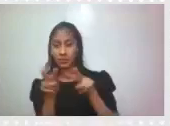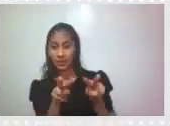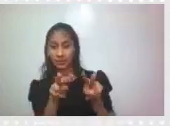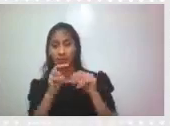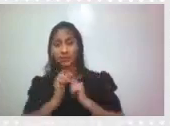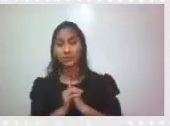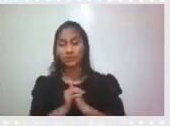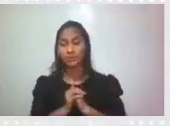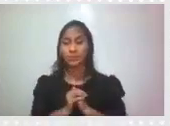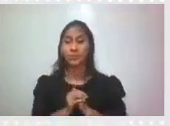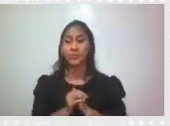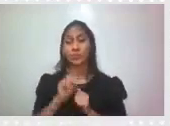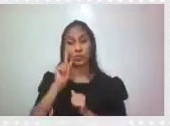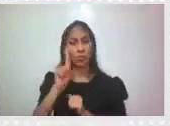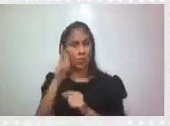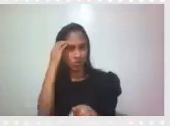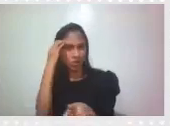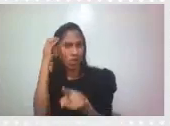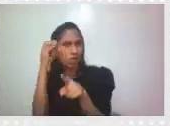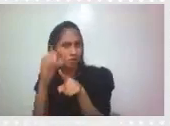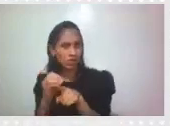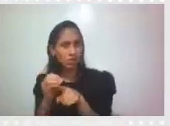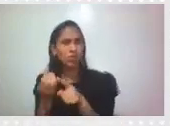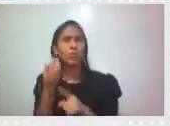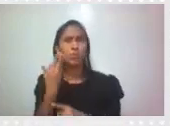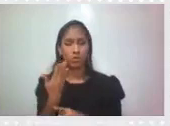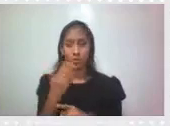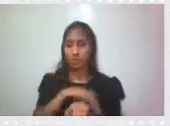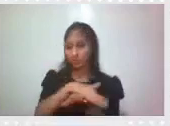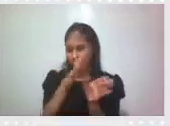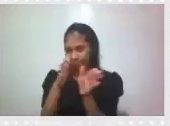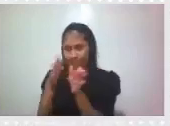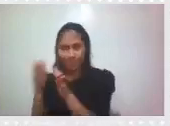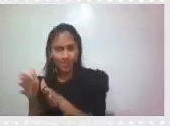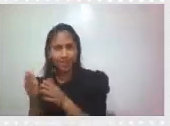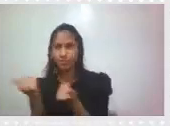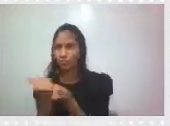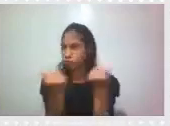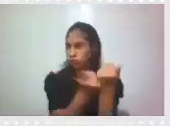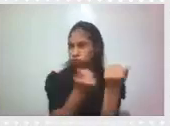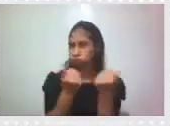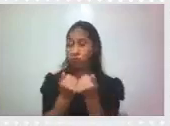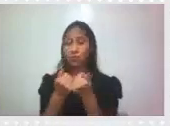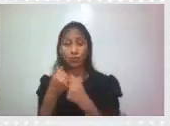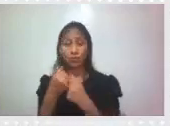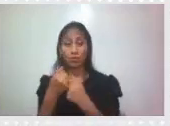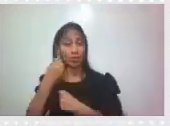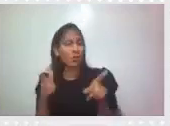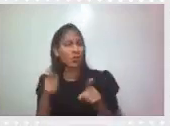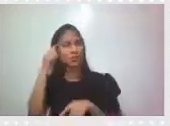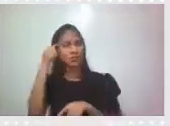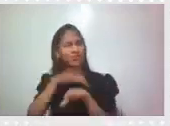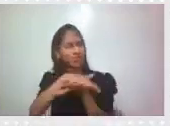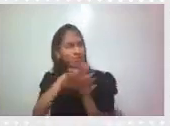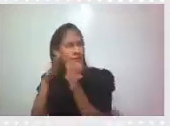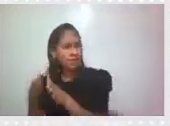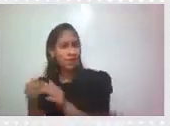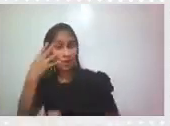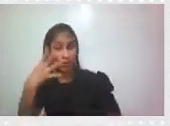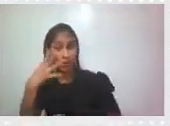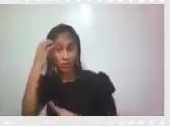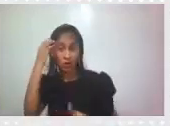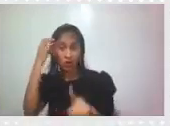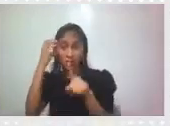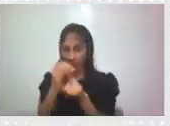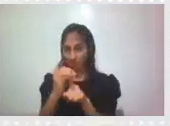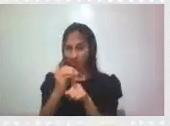de uno de sus objetivos, porque se está trabajando ahora en base a cuatro objetivos, el primer objetivo que tiene